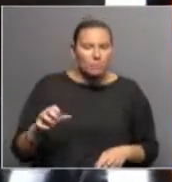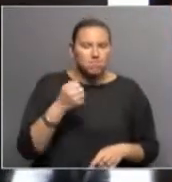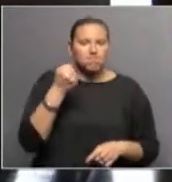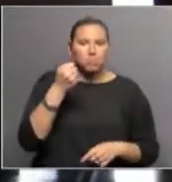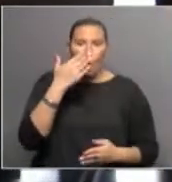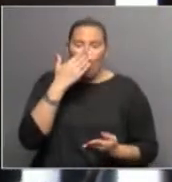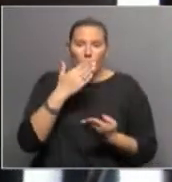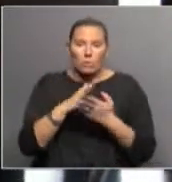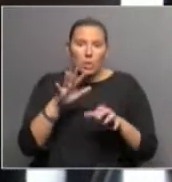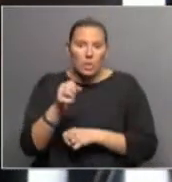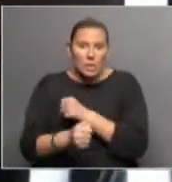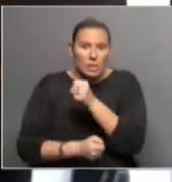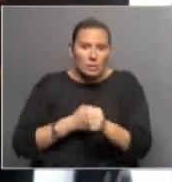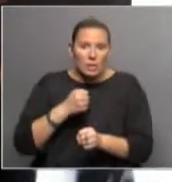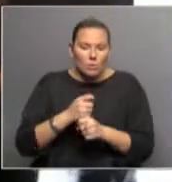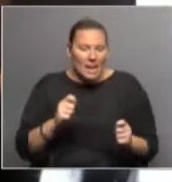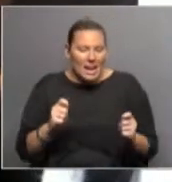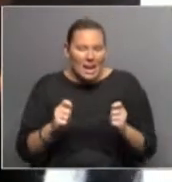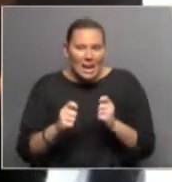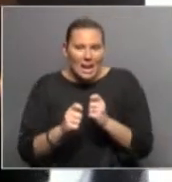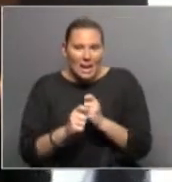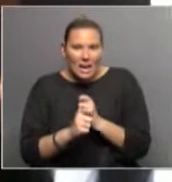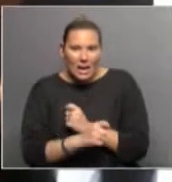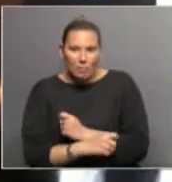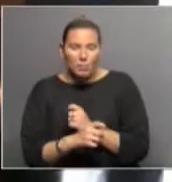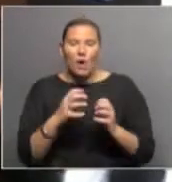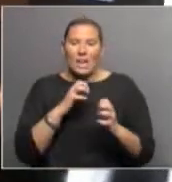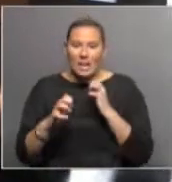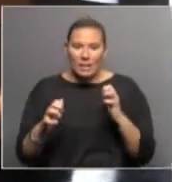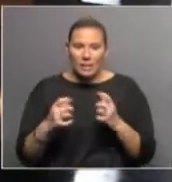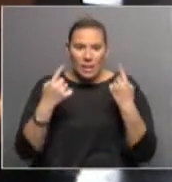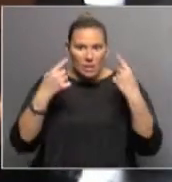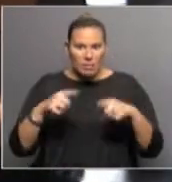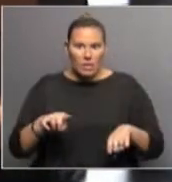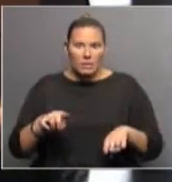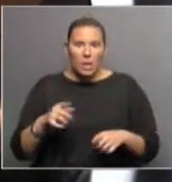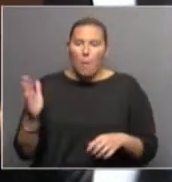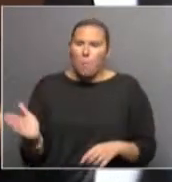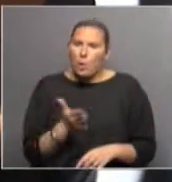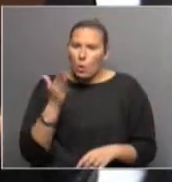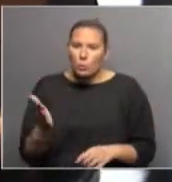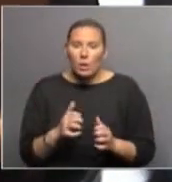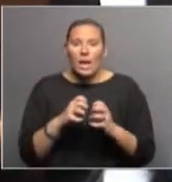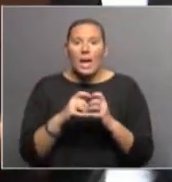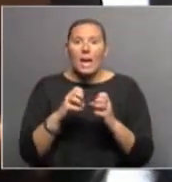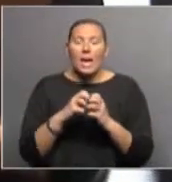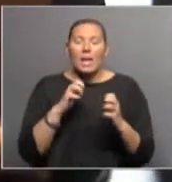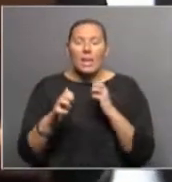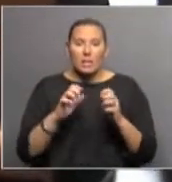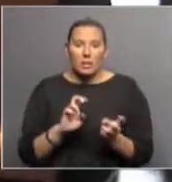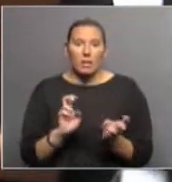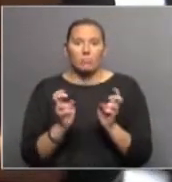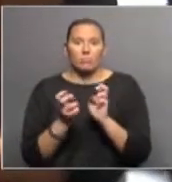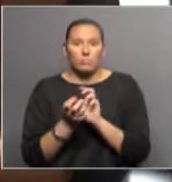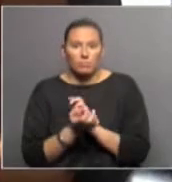última década implementar una transformación energética que lo hizo posicionarse como un gran productor de energías renovables,